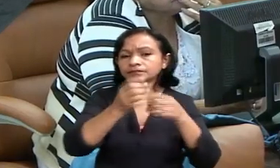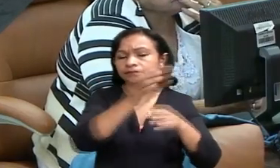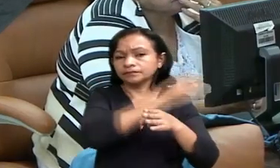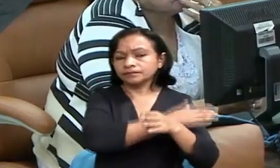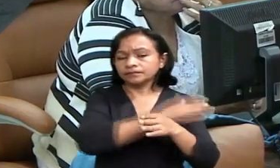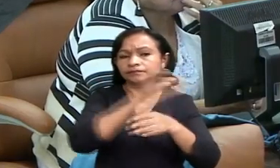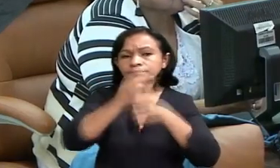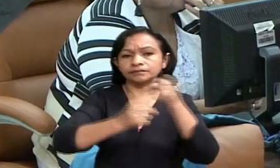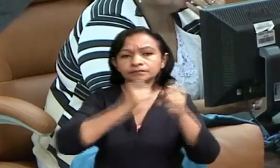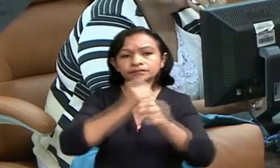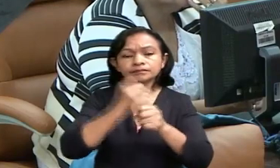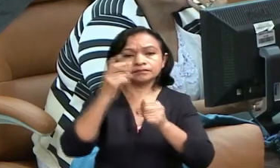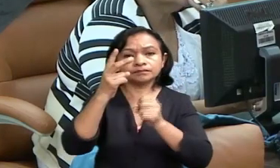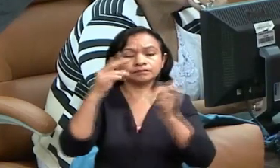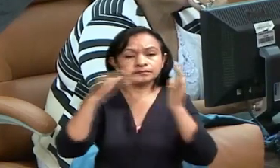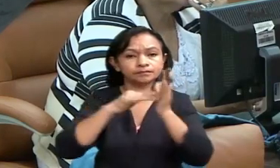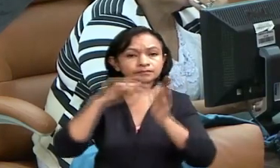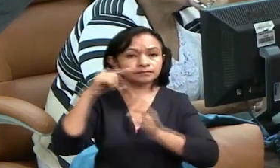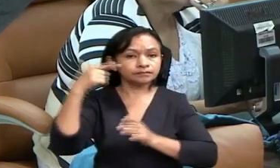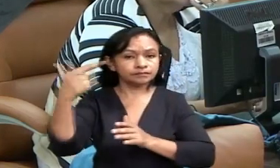año 2007.